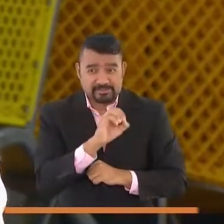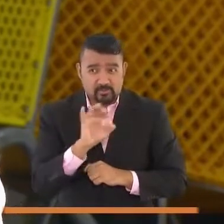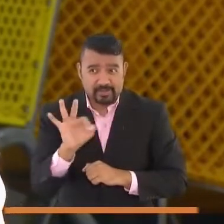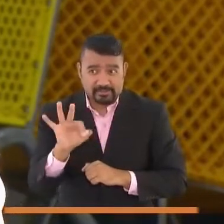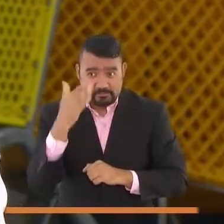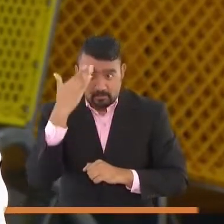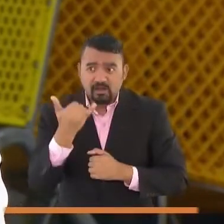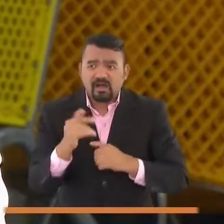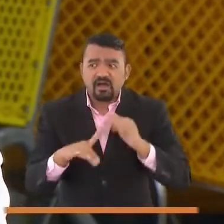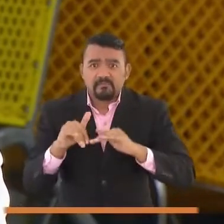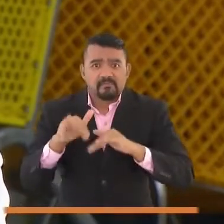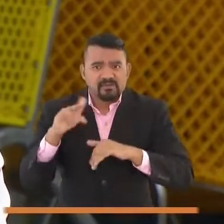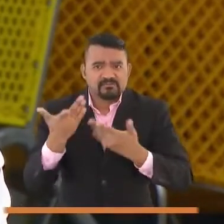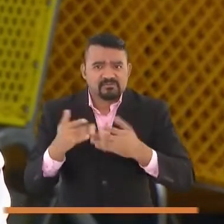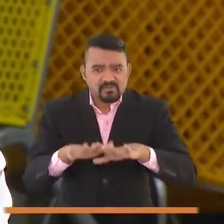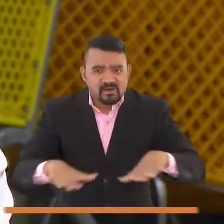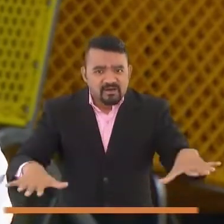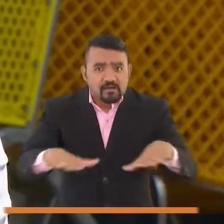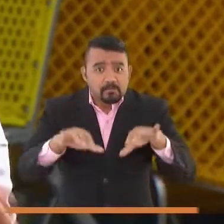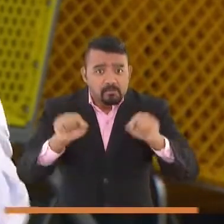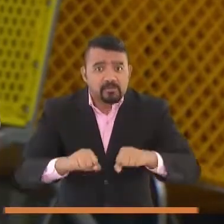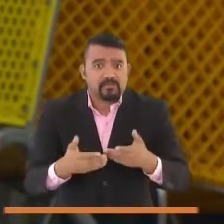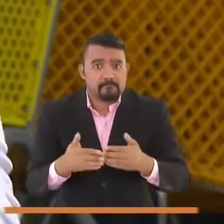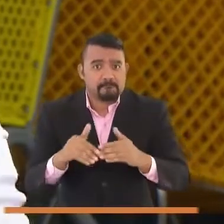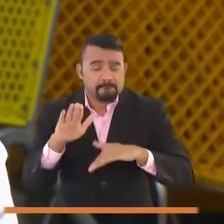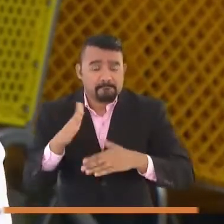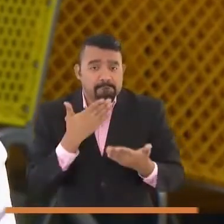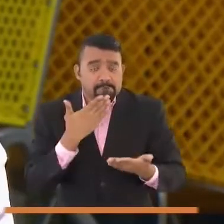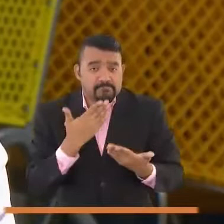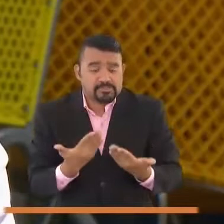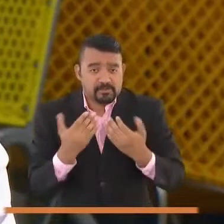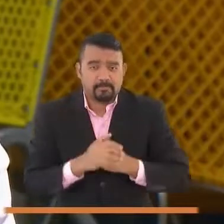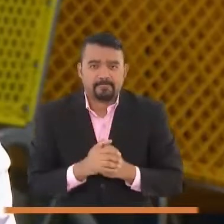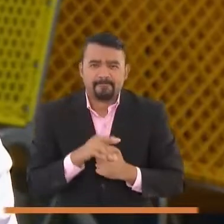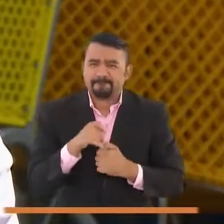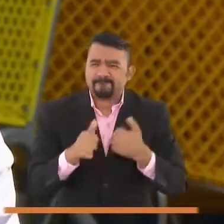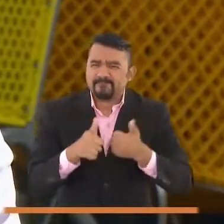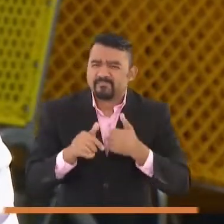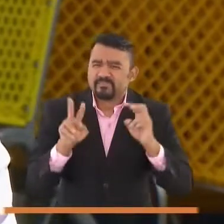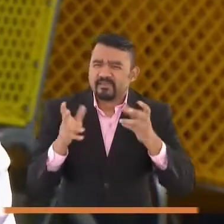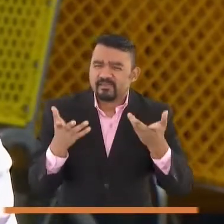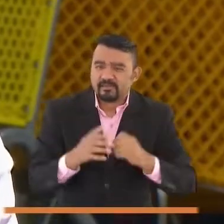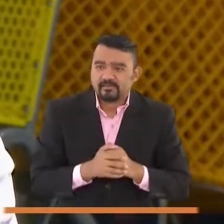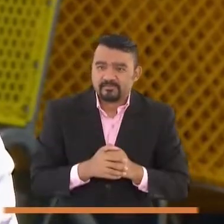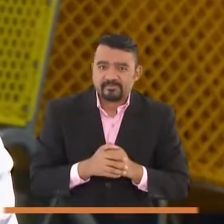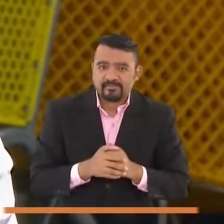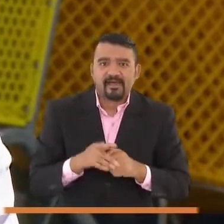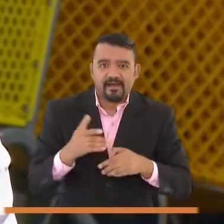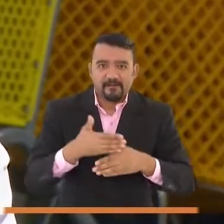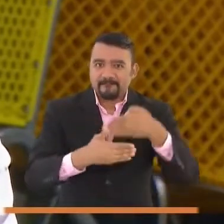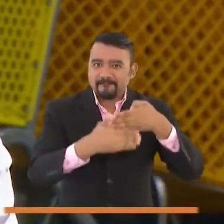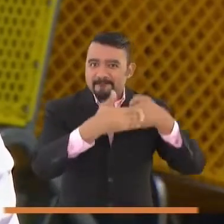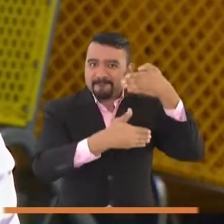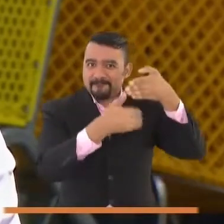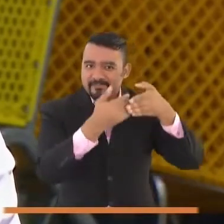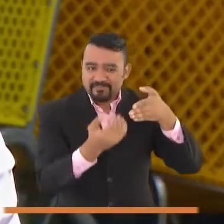tercera parte de los espacios blandos que se tienen en este parque, incluido pues tenemos ahí también todo el tema del jardín vertical con sistema